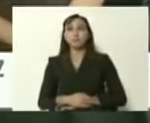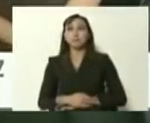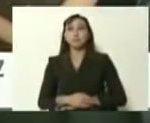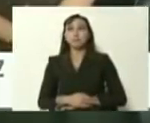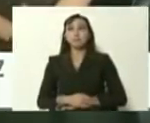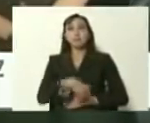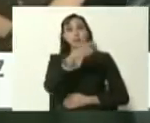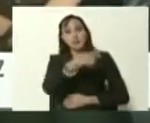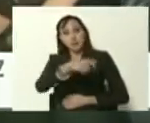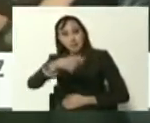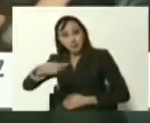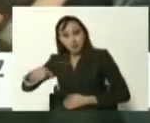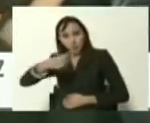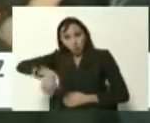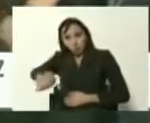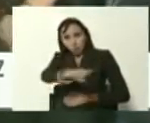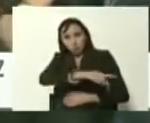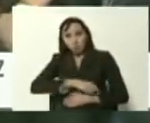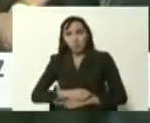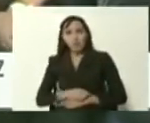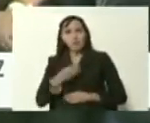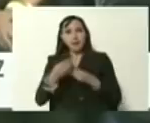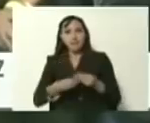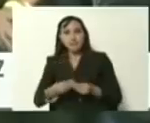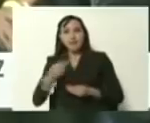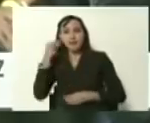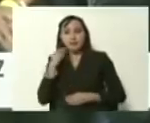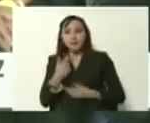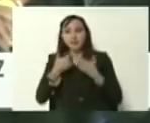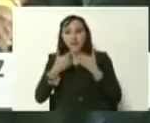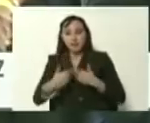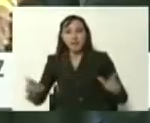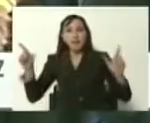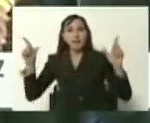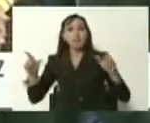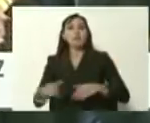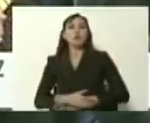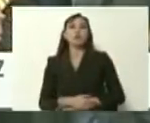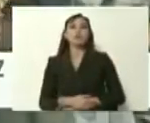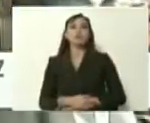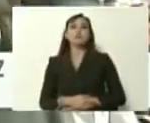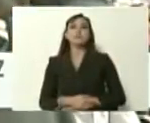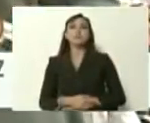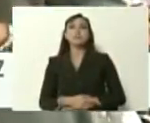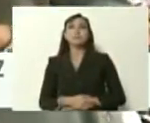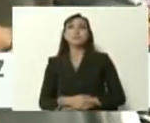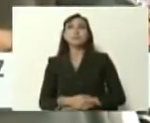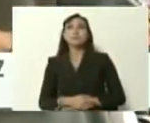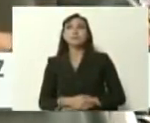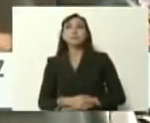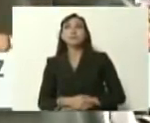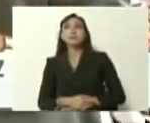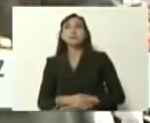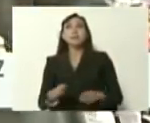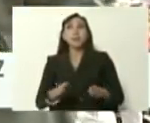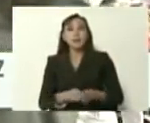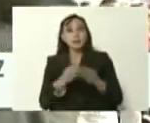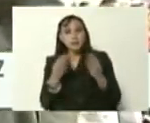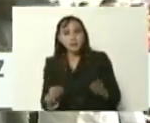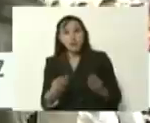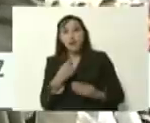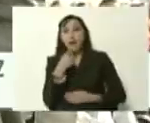Legisladores, para el libertador Simón Bolívar, las Sagradas Escrituras, y así lo dijo con sus